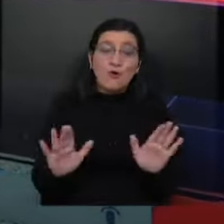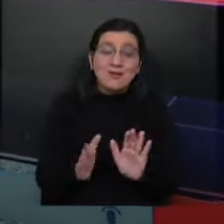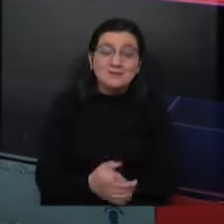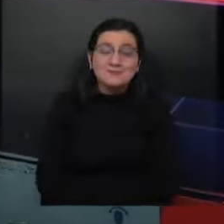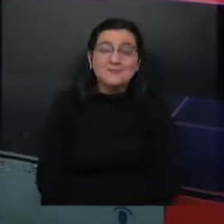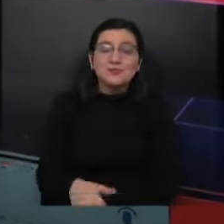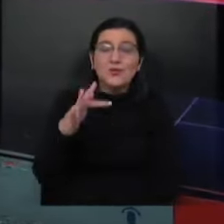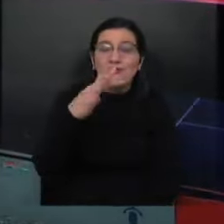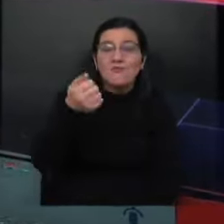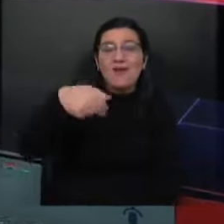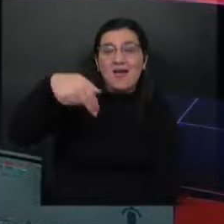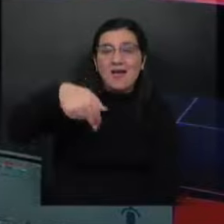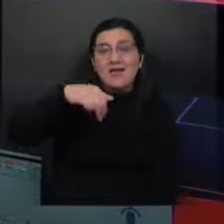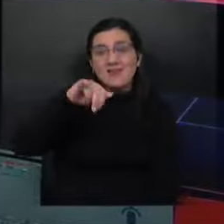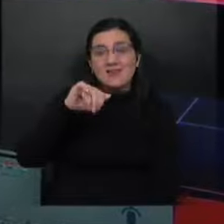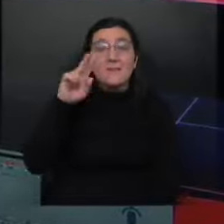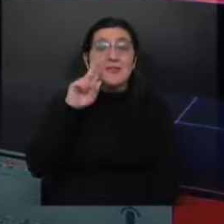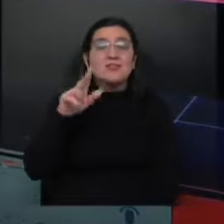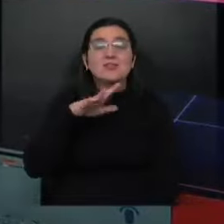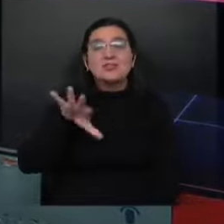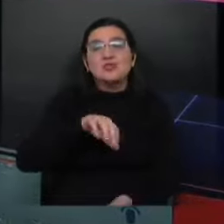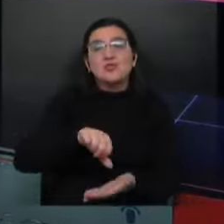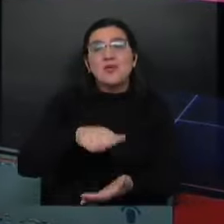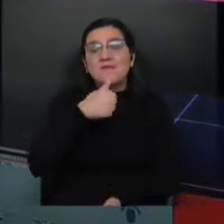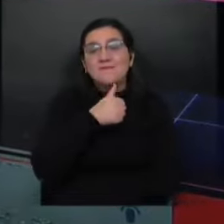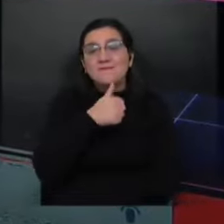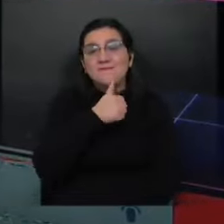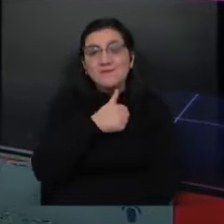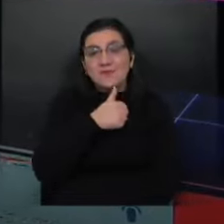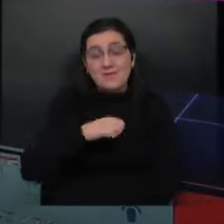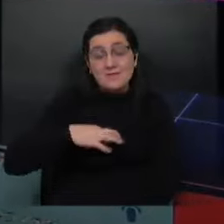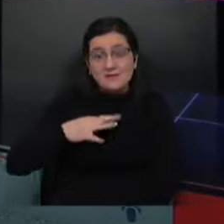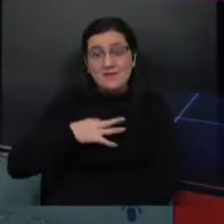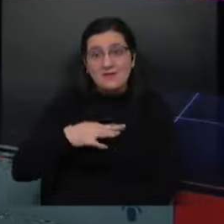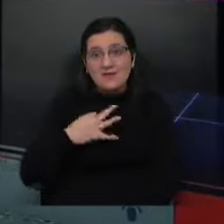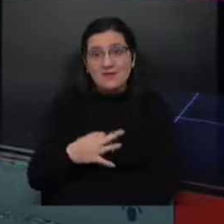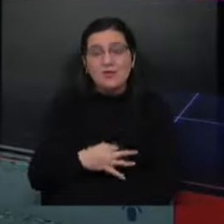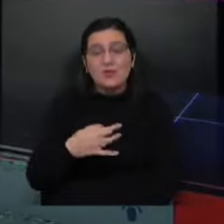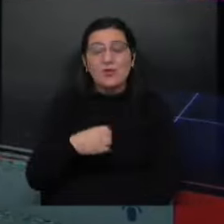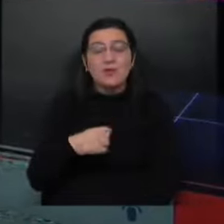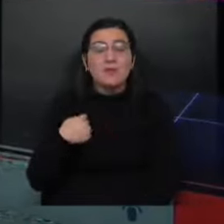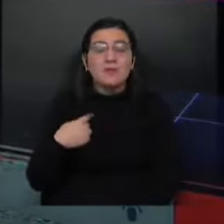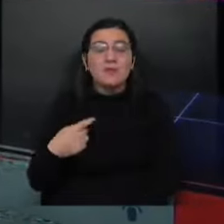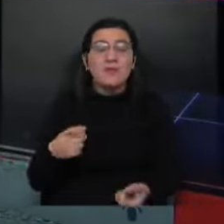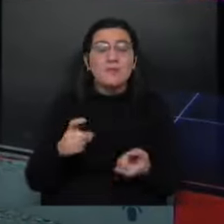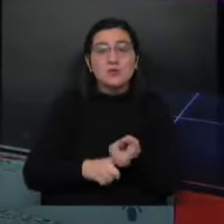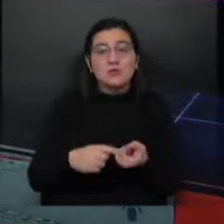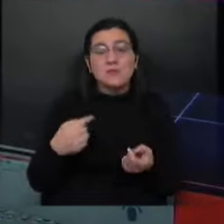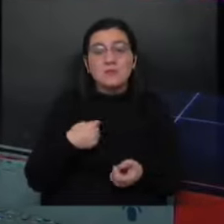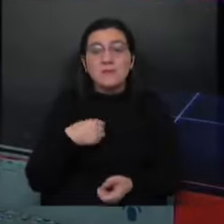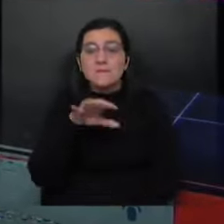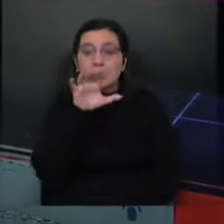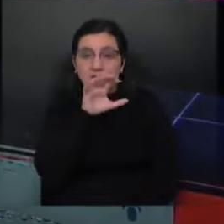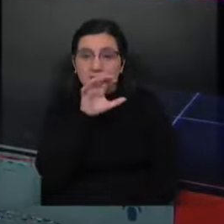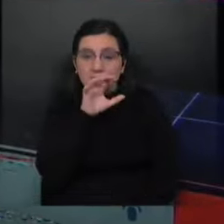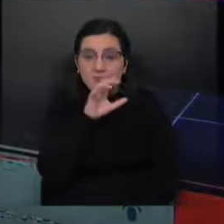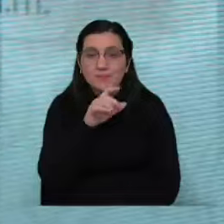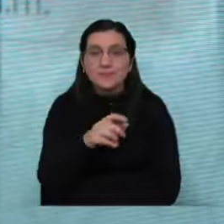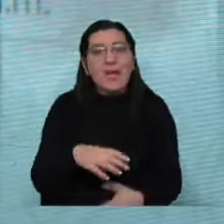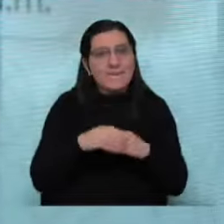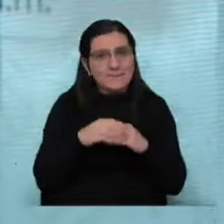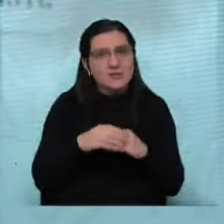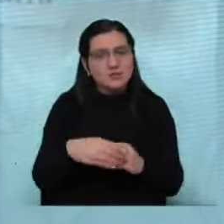soy Fanny mateando y mirando ciudad viva con mi compañero Willy y mi hijo perruno loky amigos Qué palabra tan